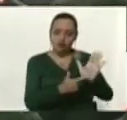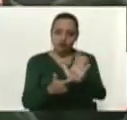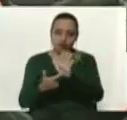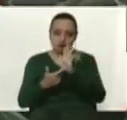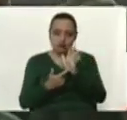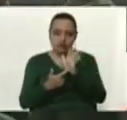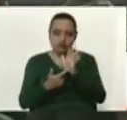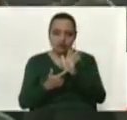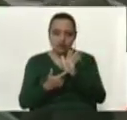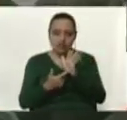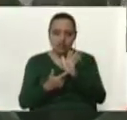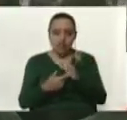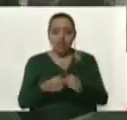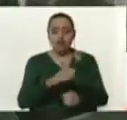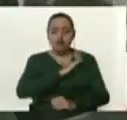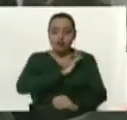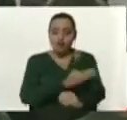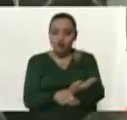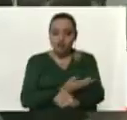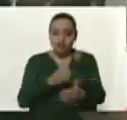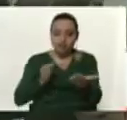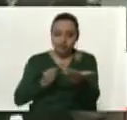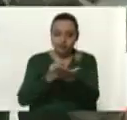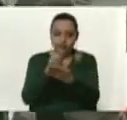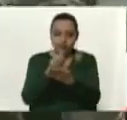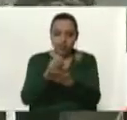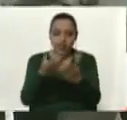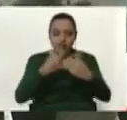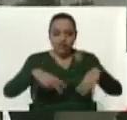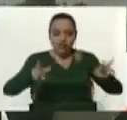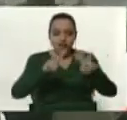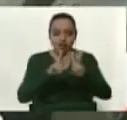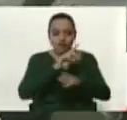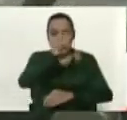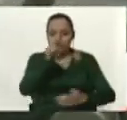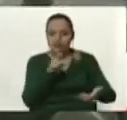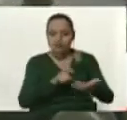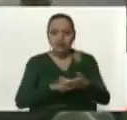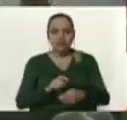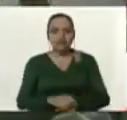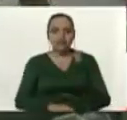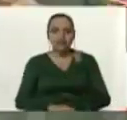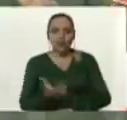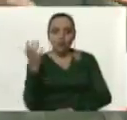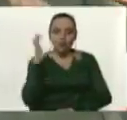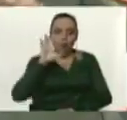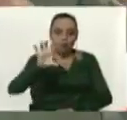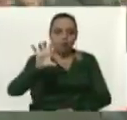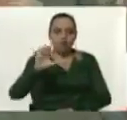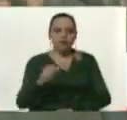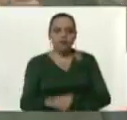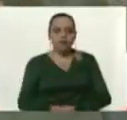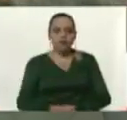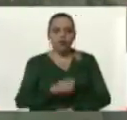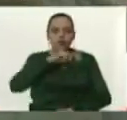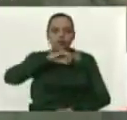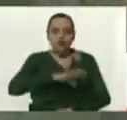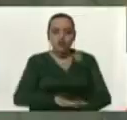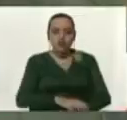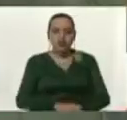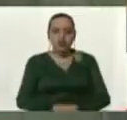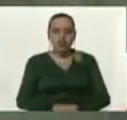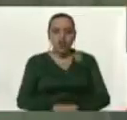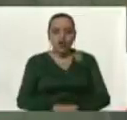es una fuerza de lealtad y de moral absoluta. Con la patria, con la historia, con